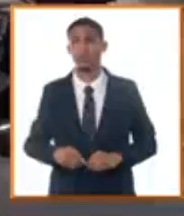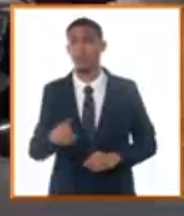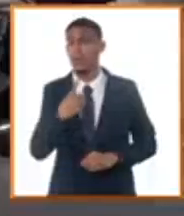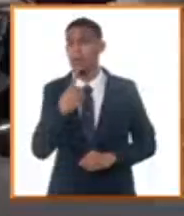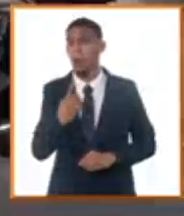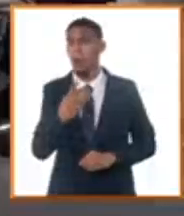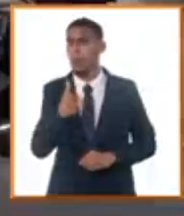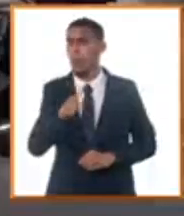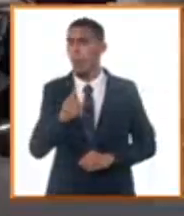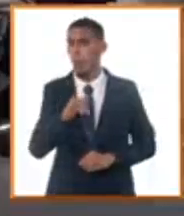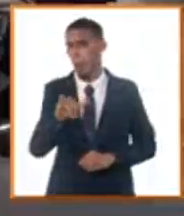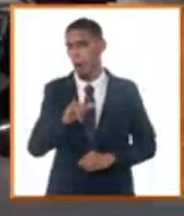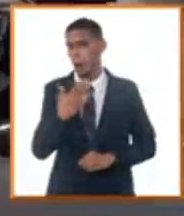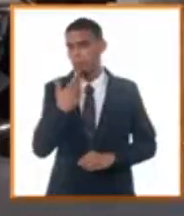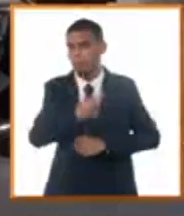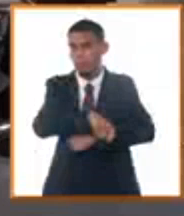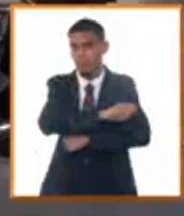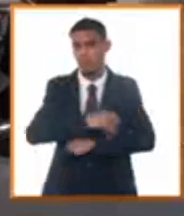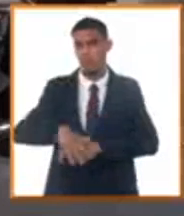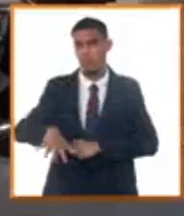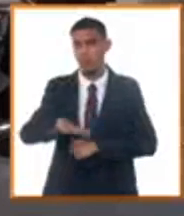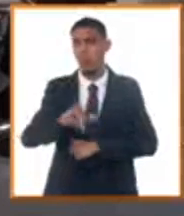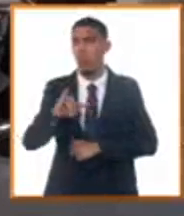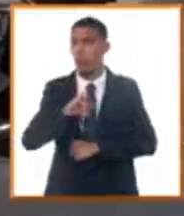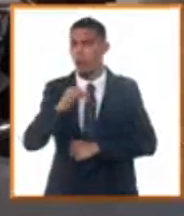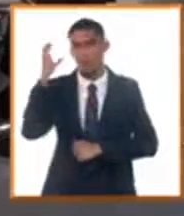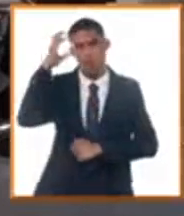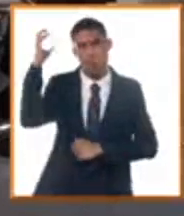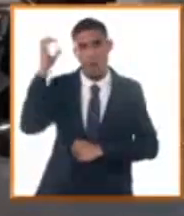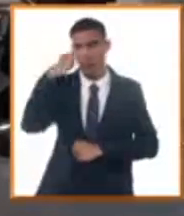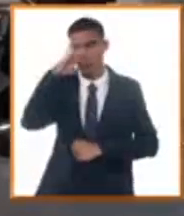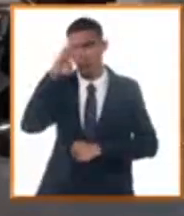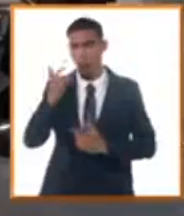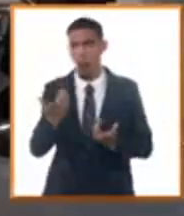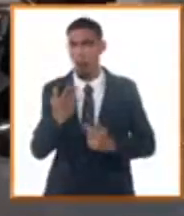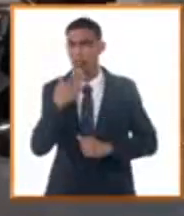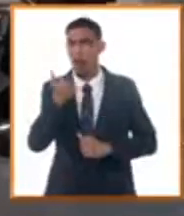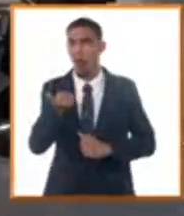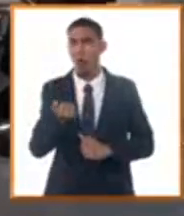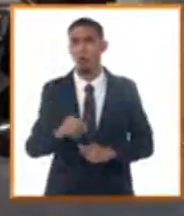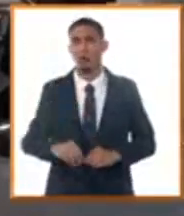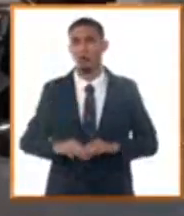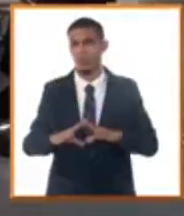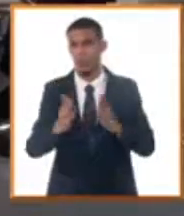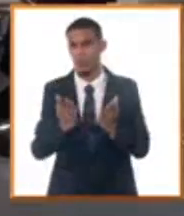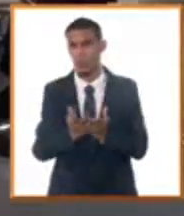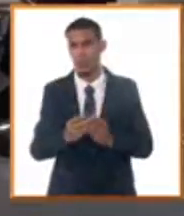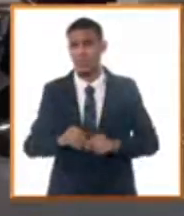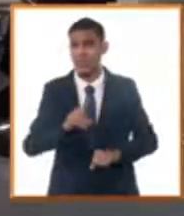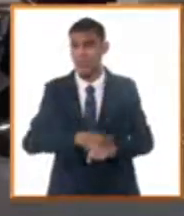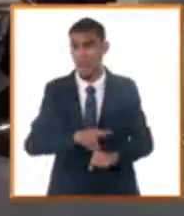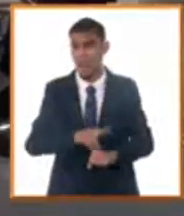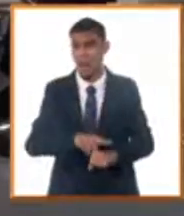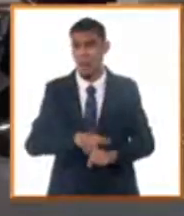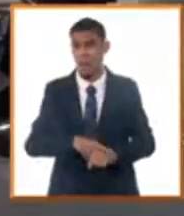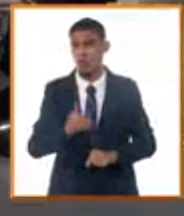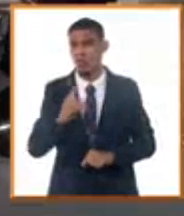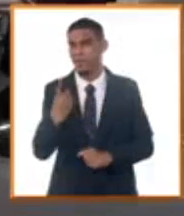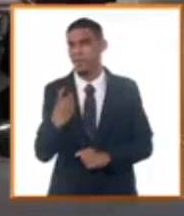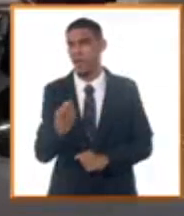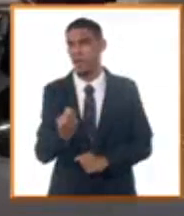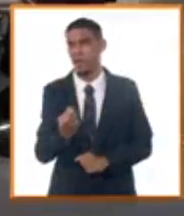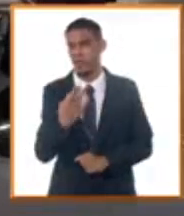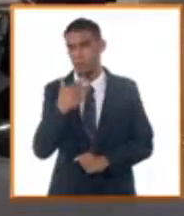favor del país. Ahorro de cheques, ahorro de tiempo, ahorro de actividades puramente bancarias